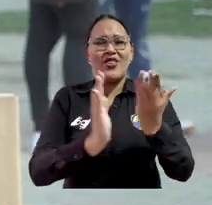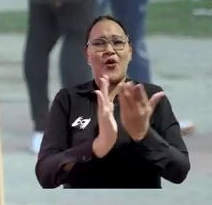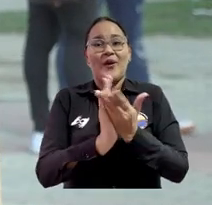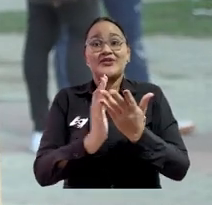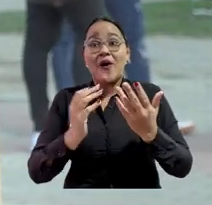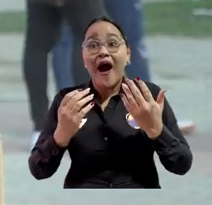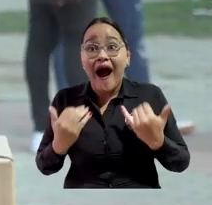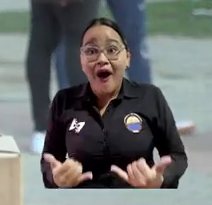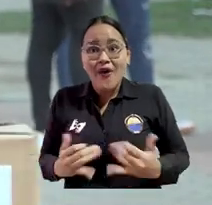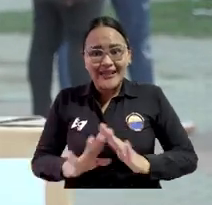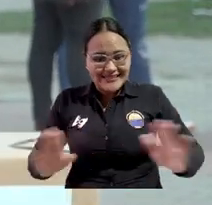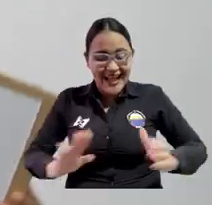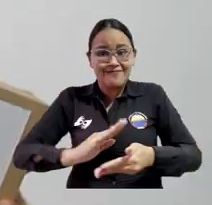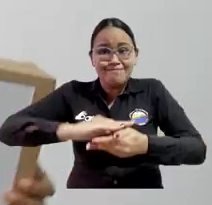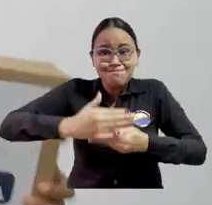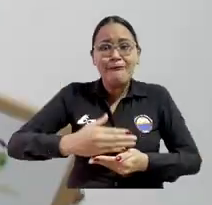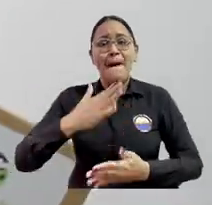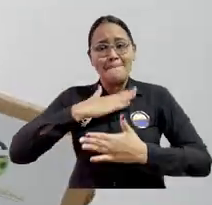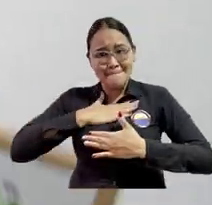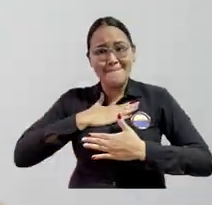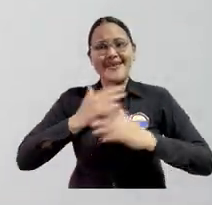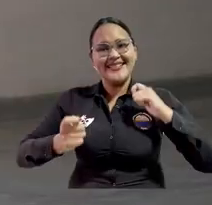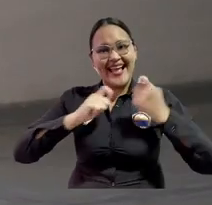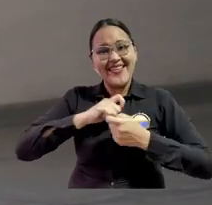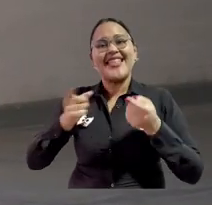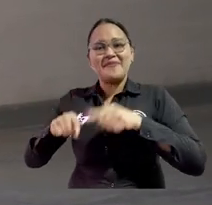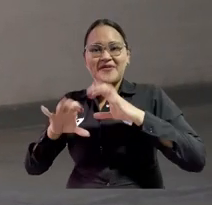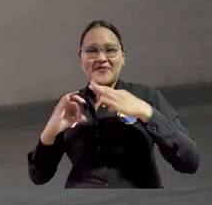solo transformará mi vida, sino también la de mi familia de igual manera.